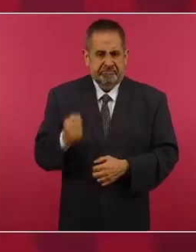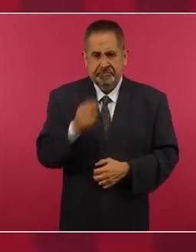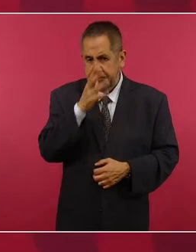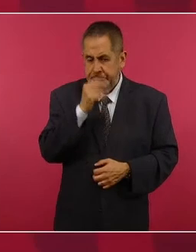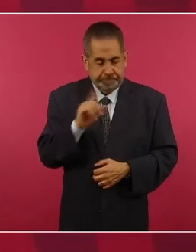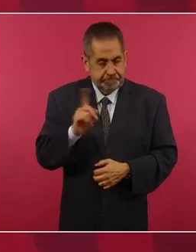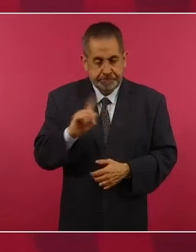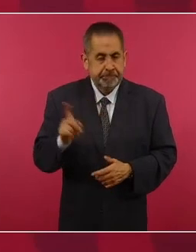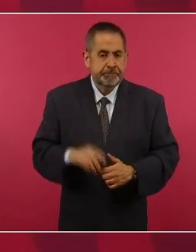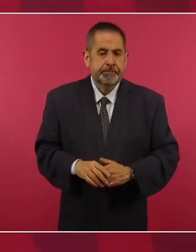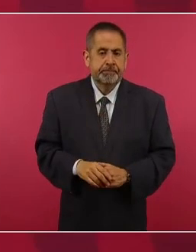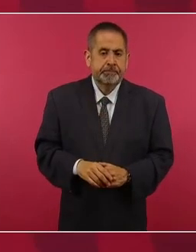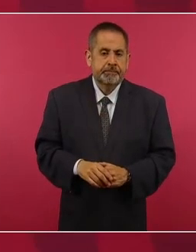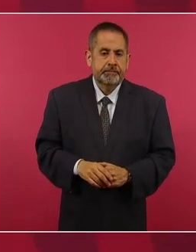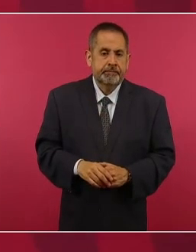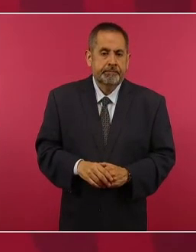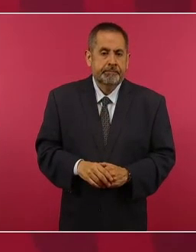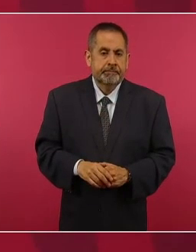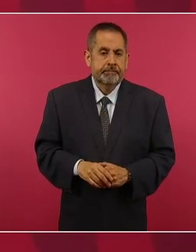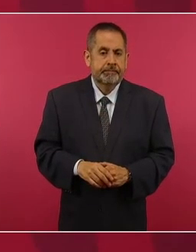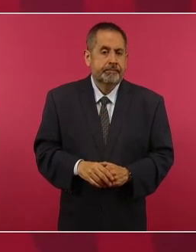se gobierna